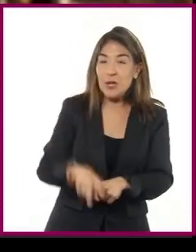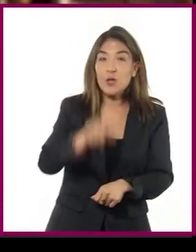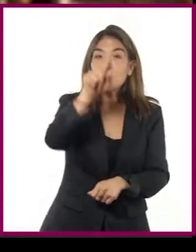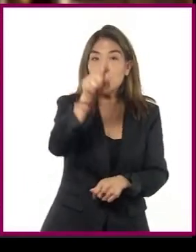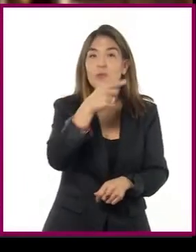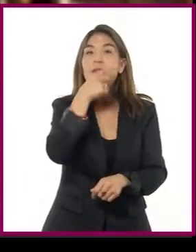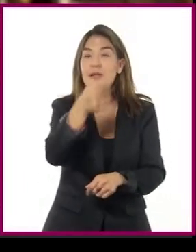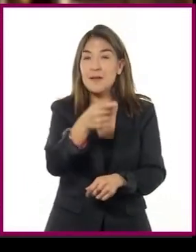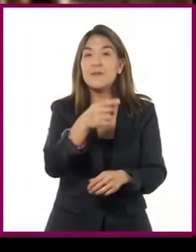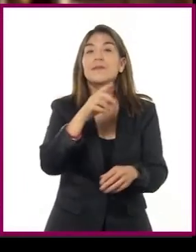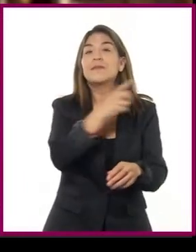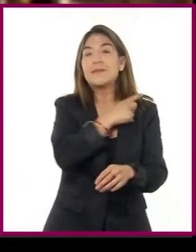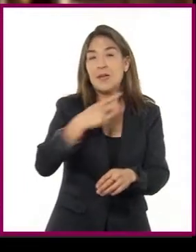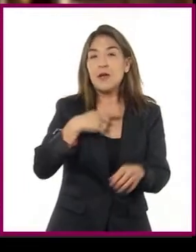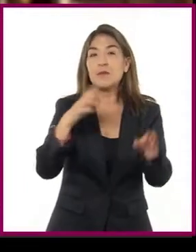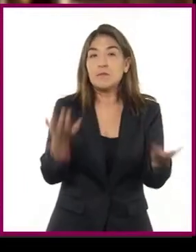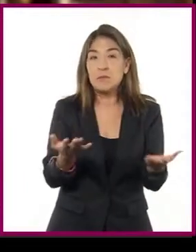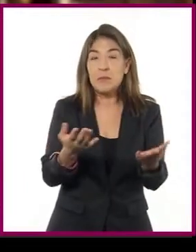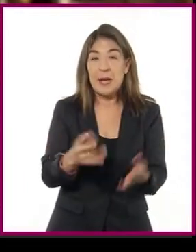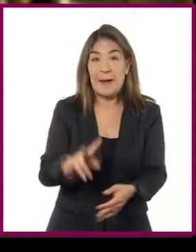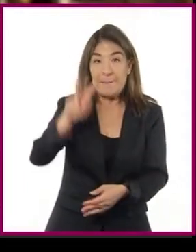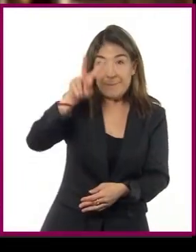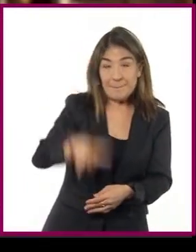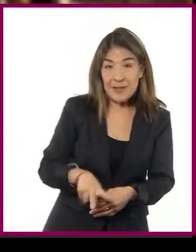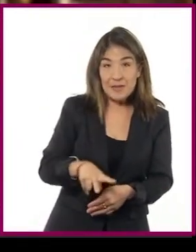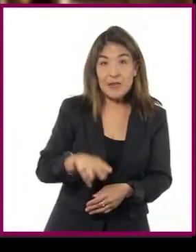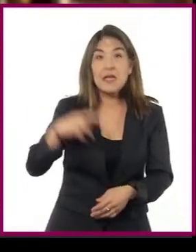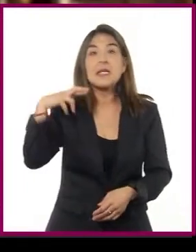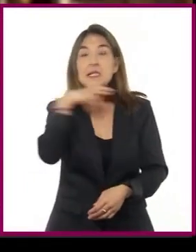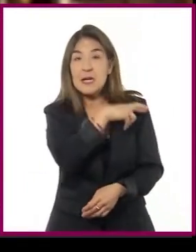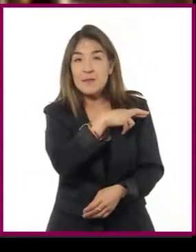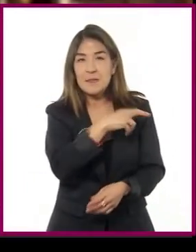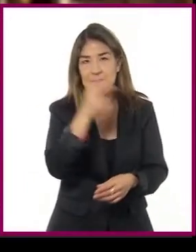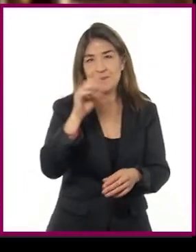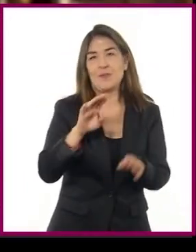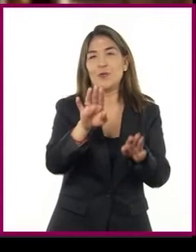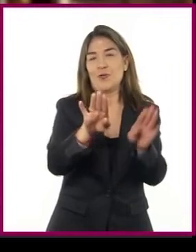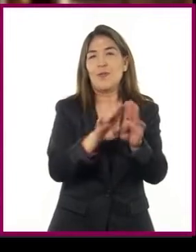si las consideran verdaderas inmediatamente.